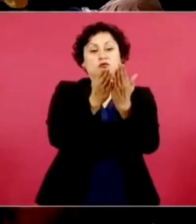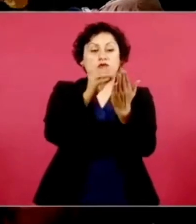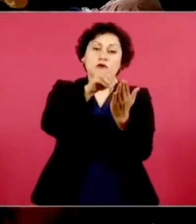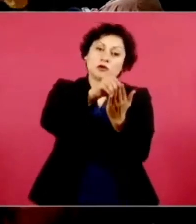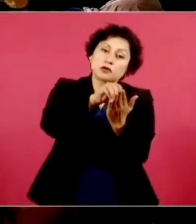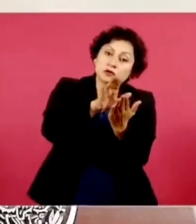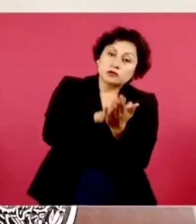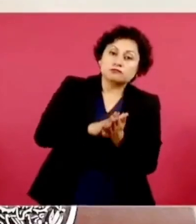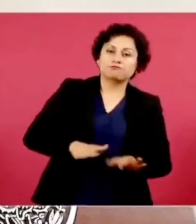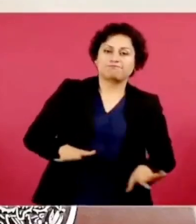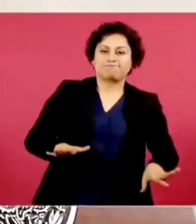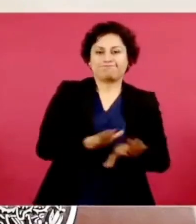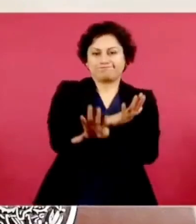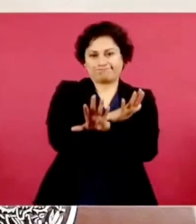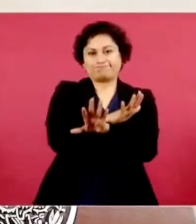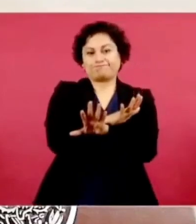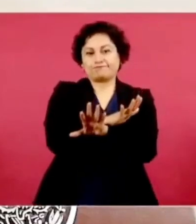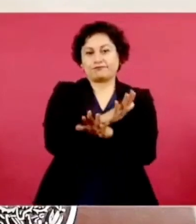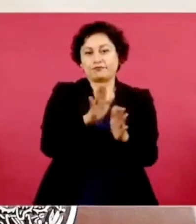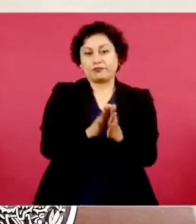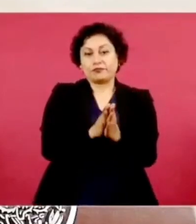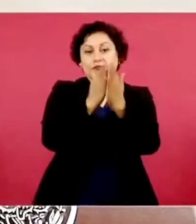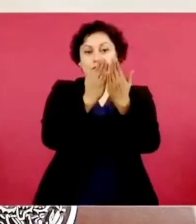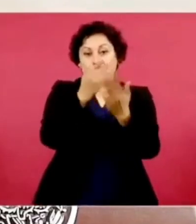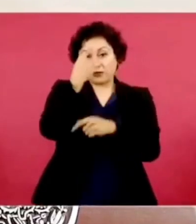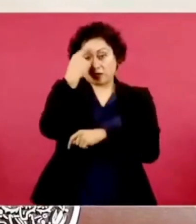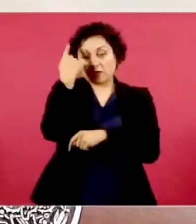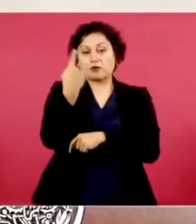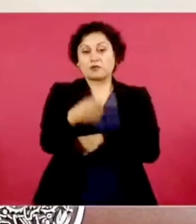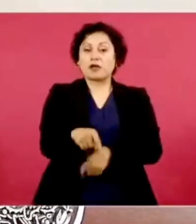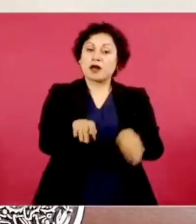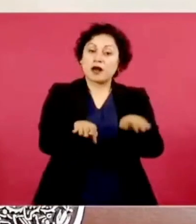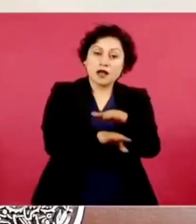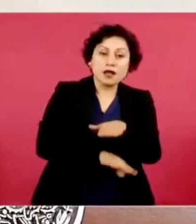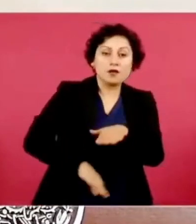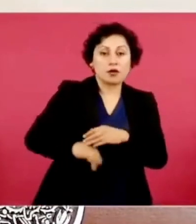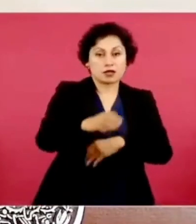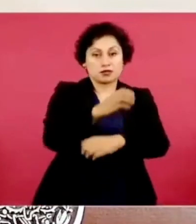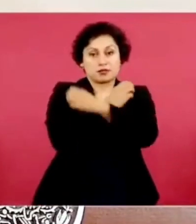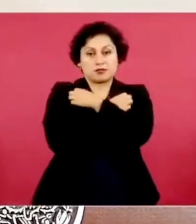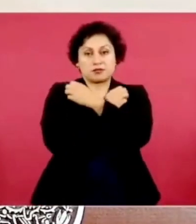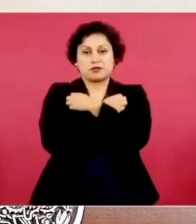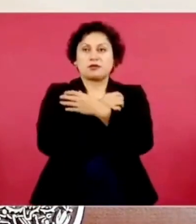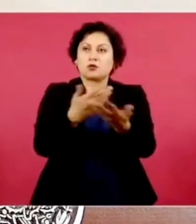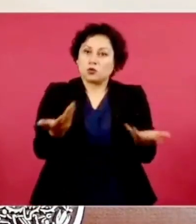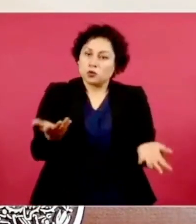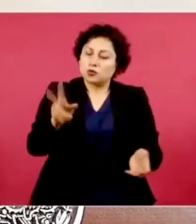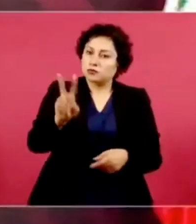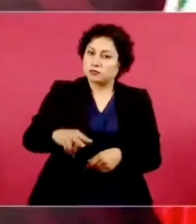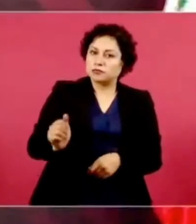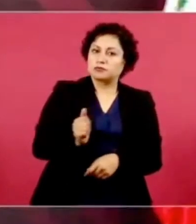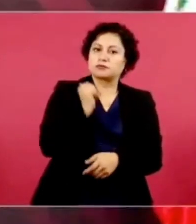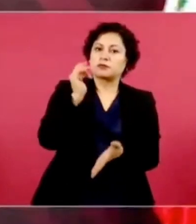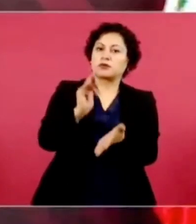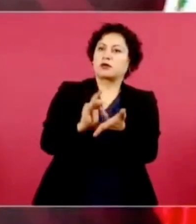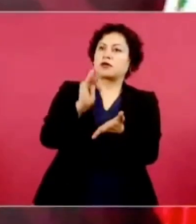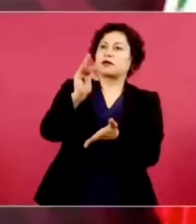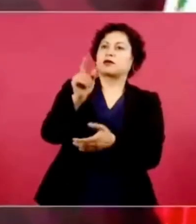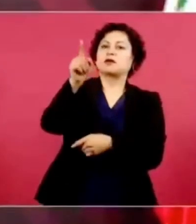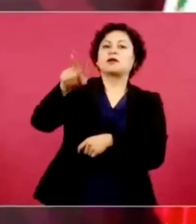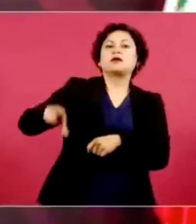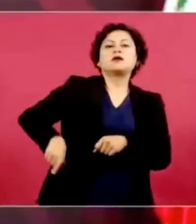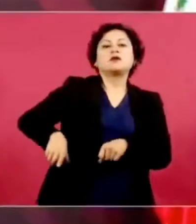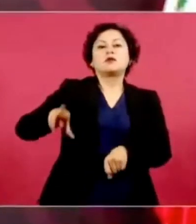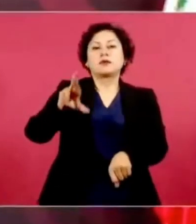para la educación básica, que por cierto le agradezco mucho al gobernador de Coahuila, porque era el único